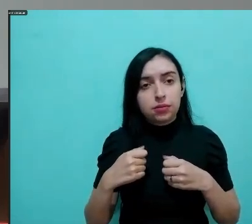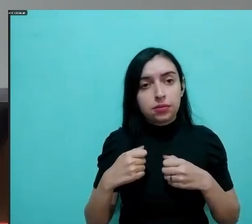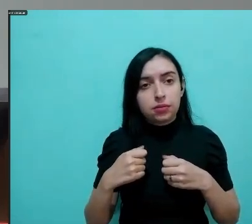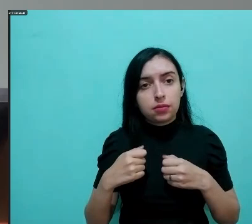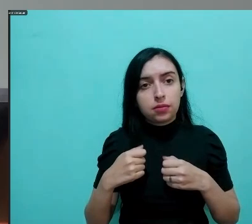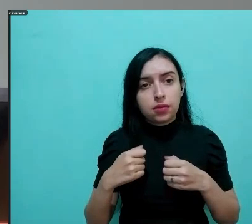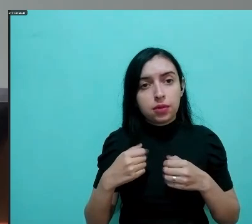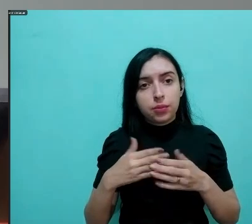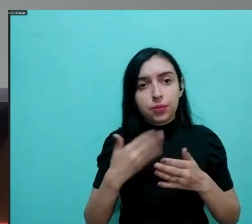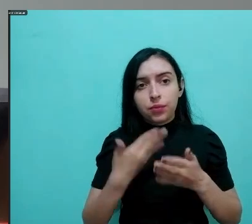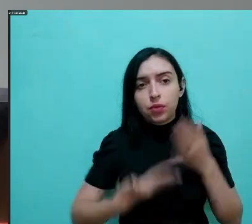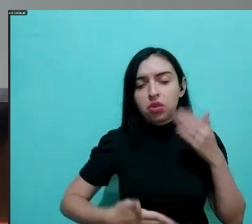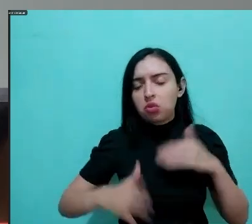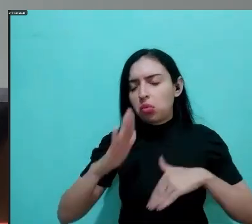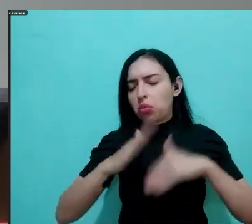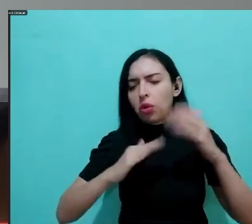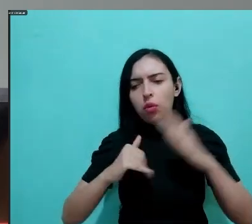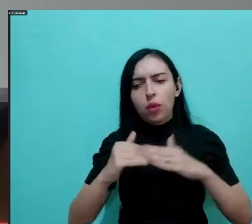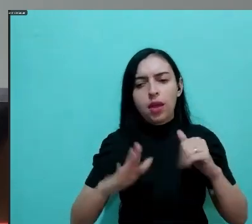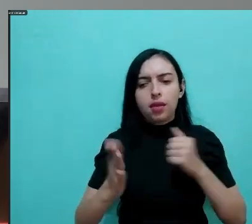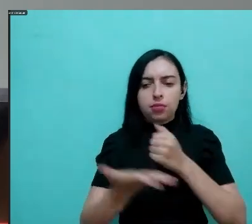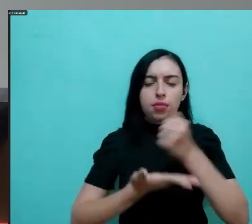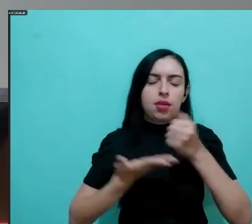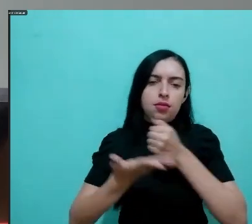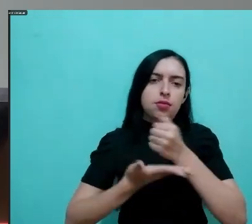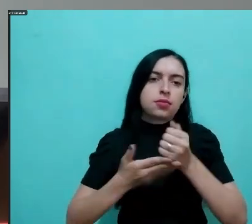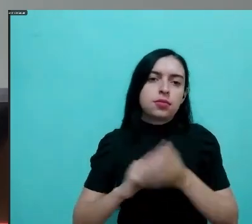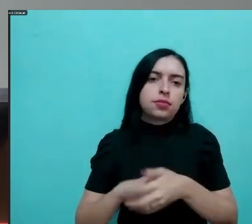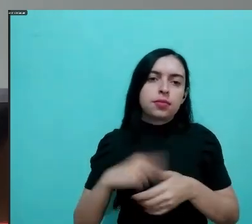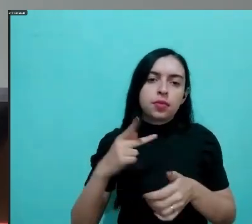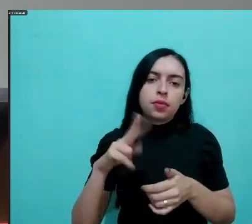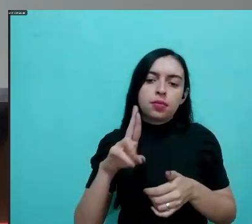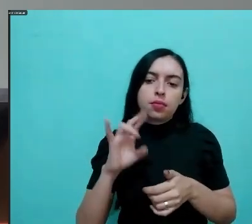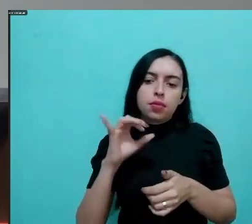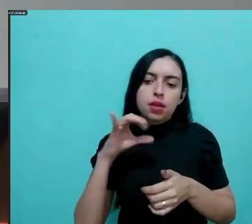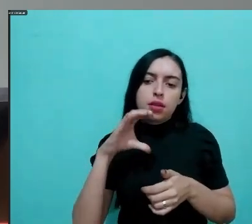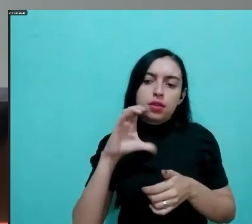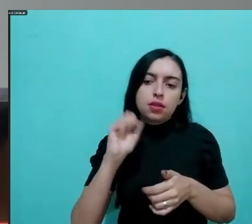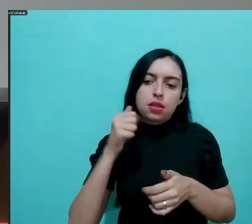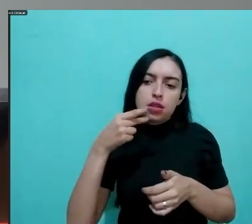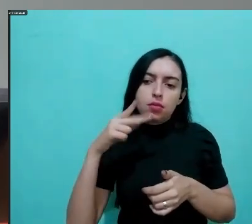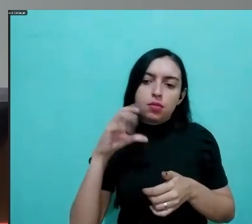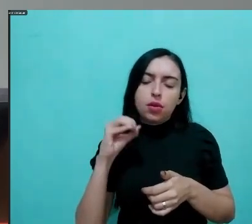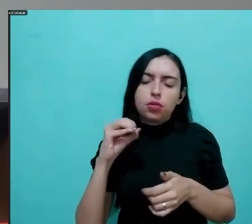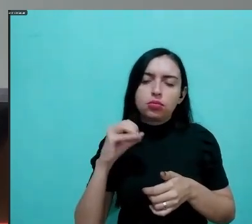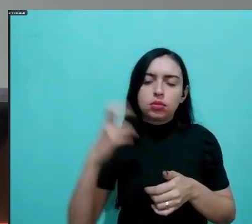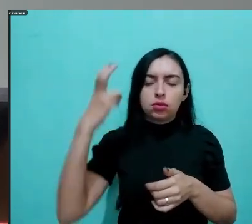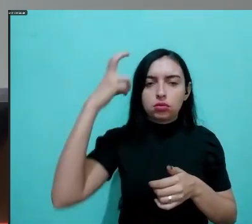a cualquier crisis. La cultura